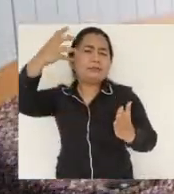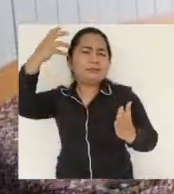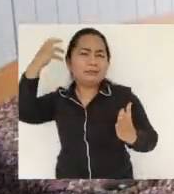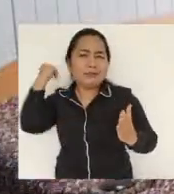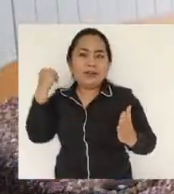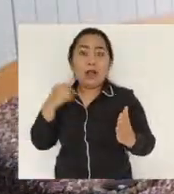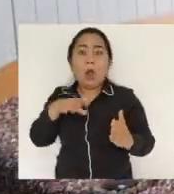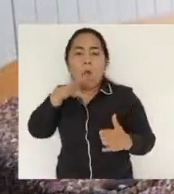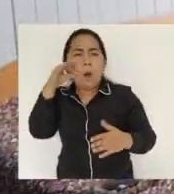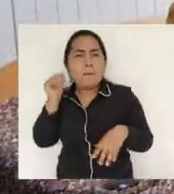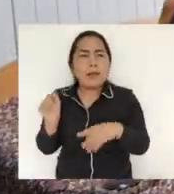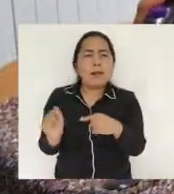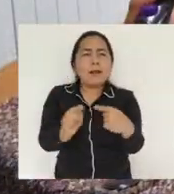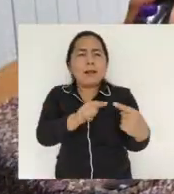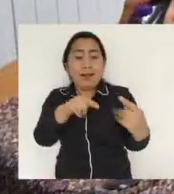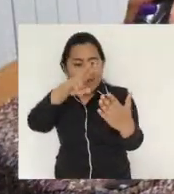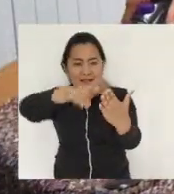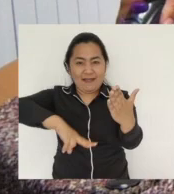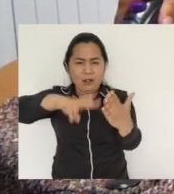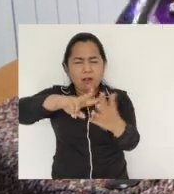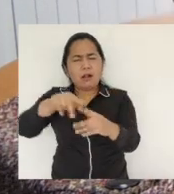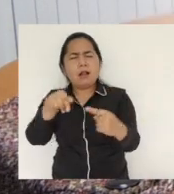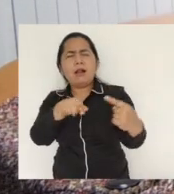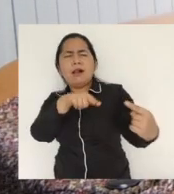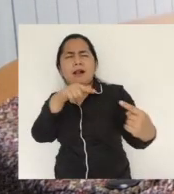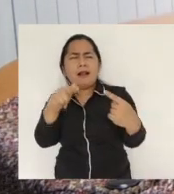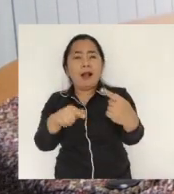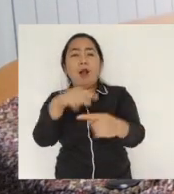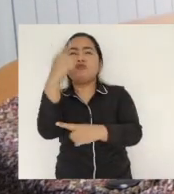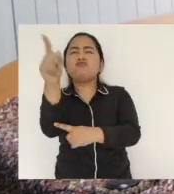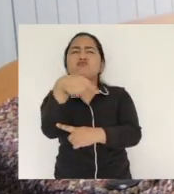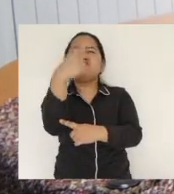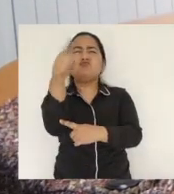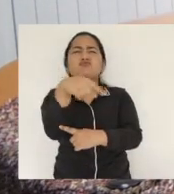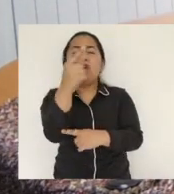famosa lucha con los molinos de viento, nuestro personaje